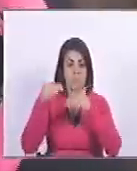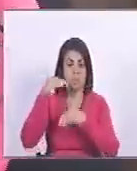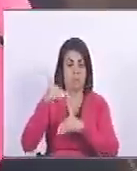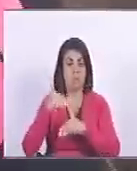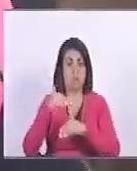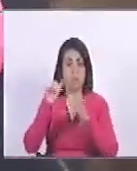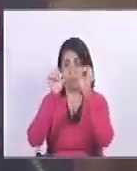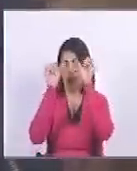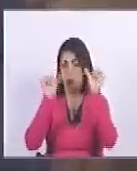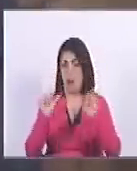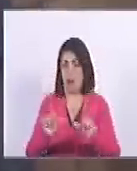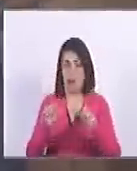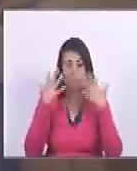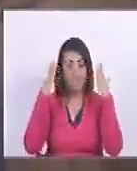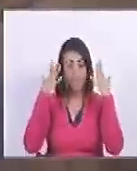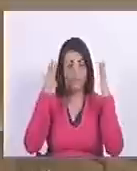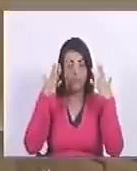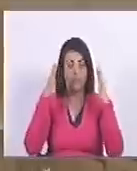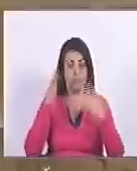artística.